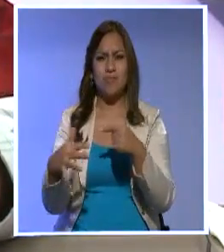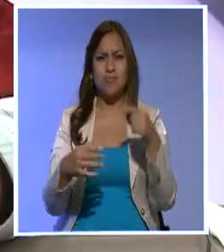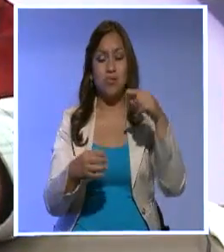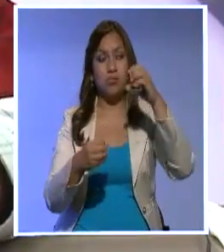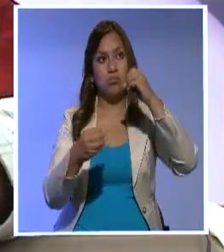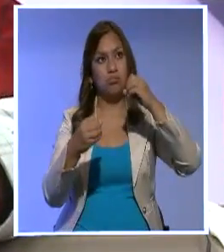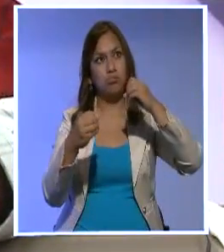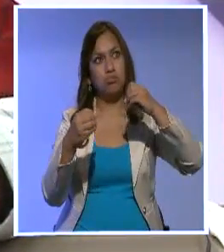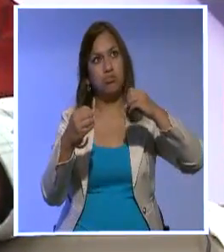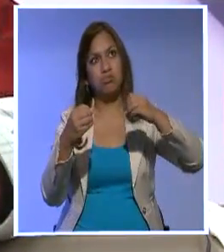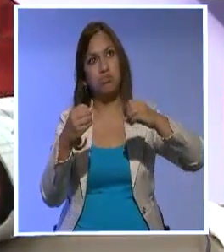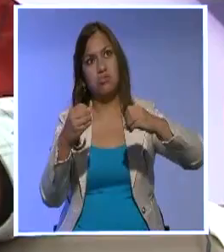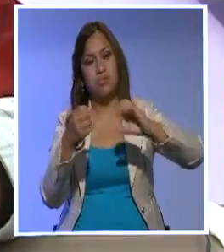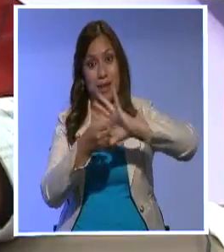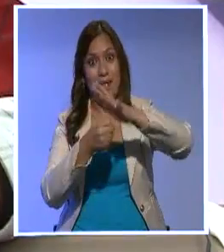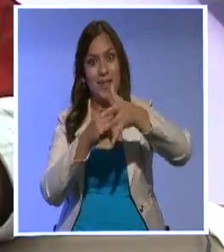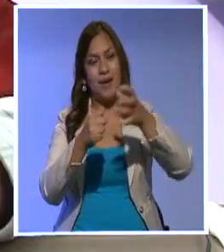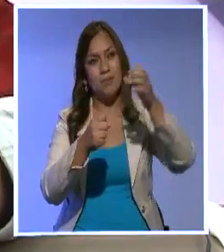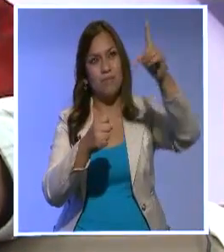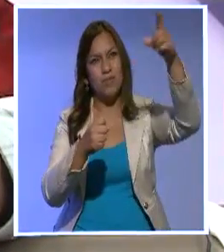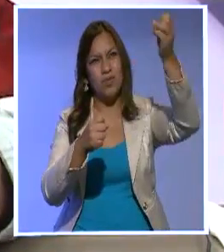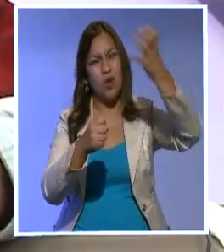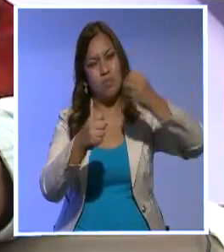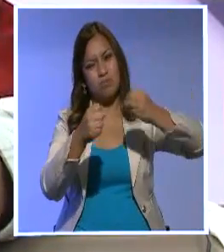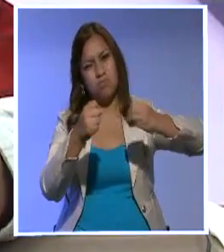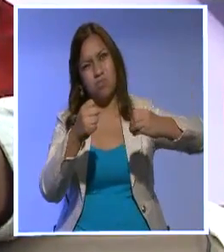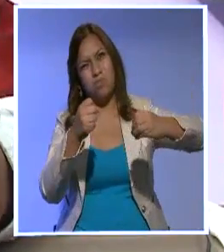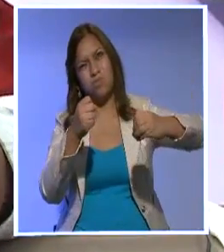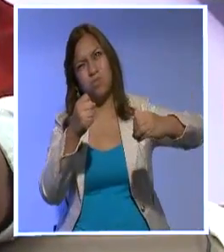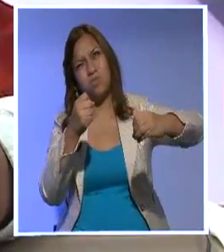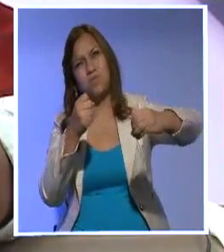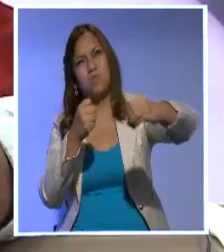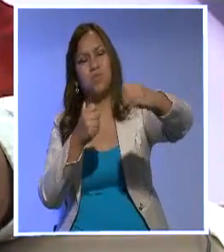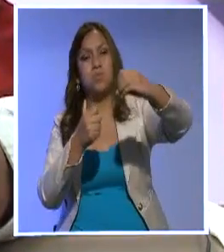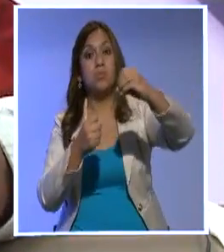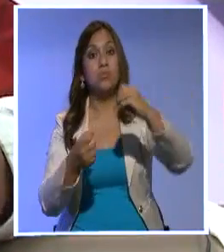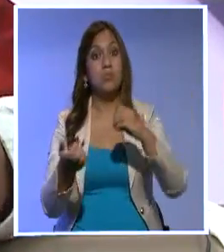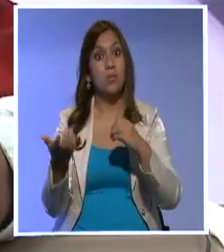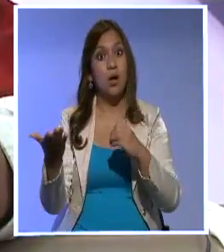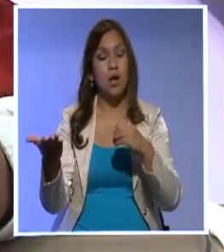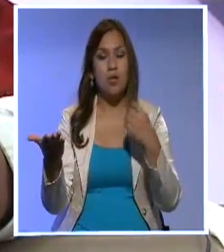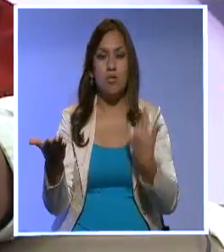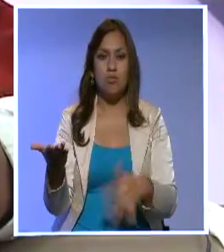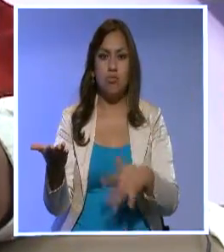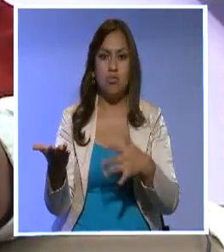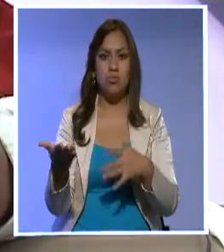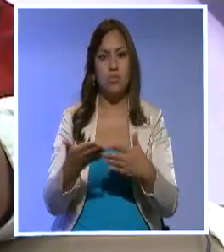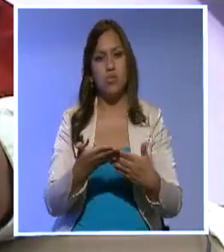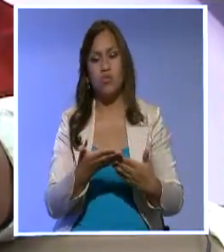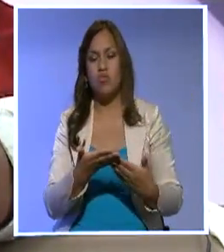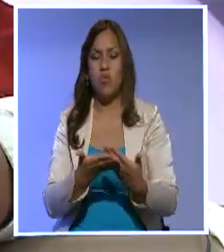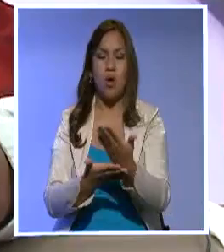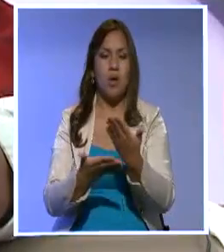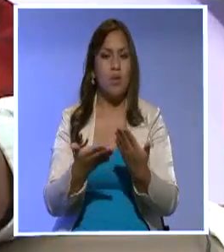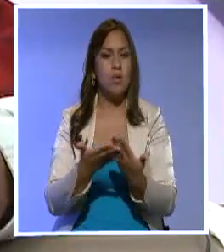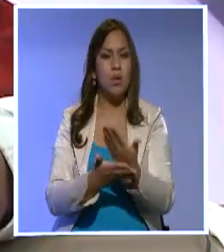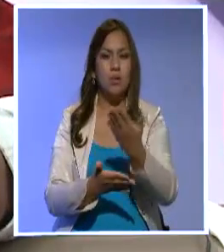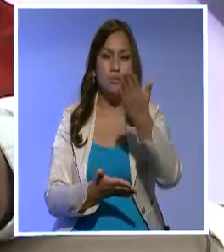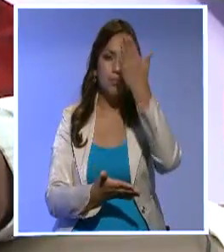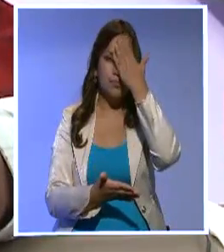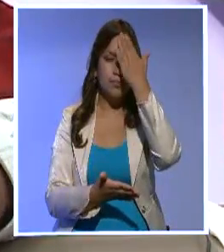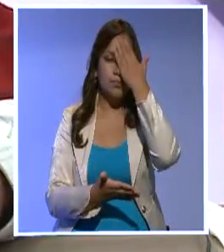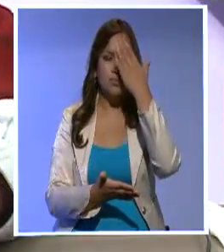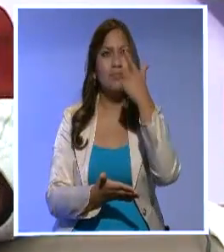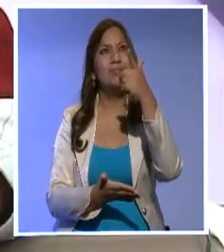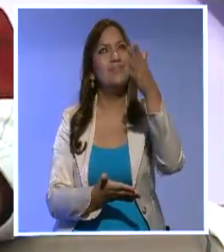que ha permitido guardar documentar gran ciencia grandes sabios saberes y sabidurías de este